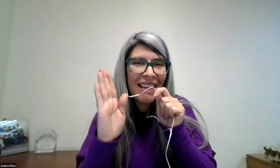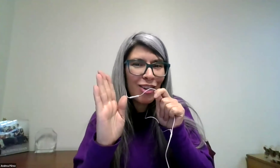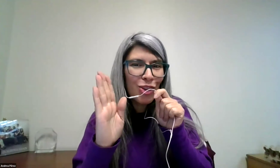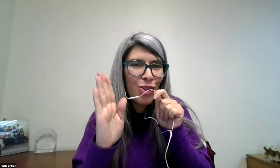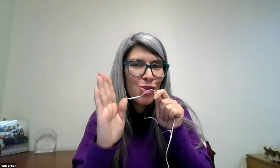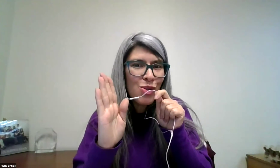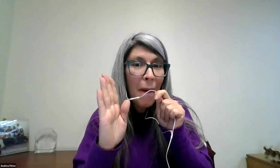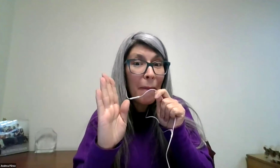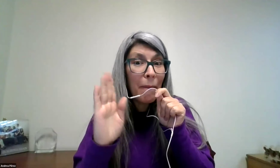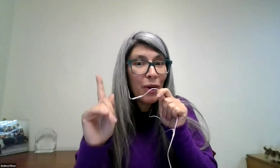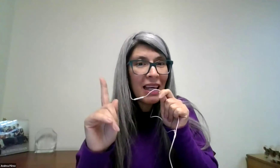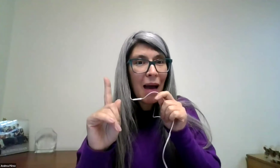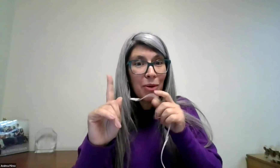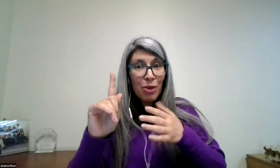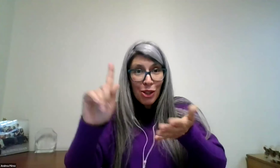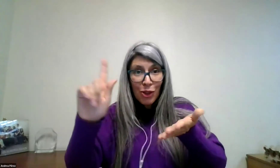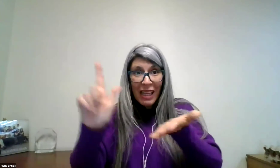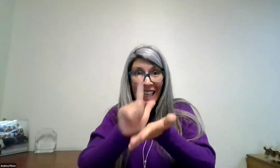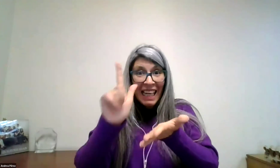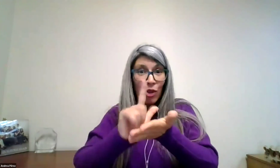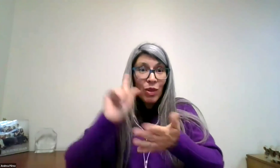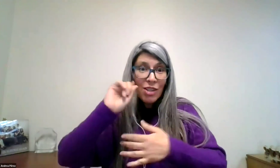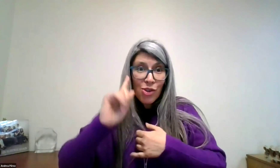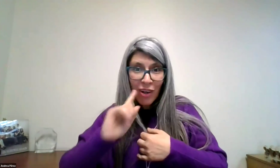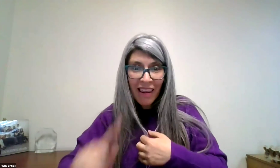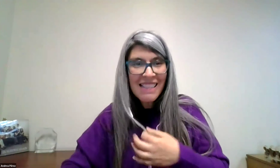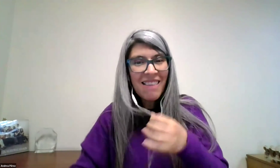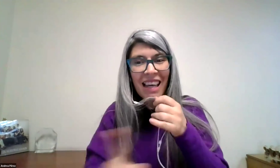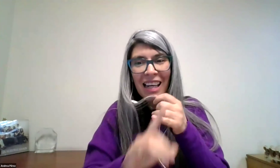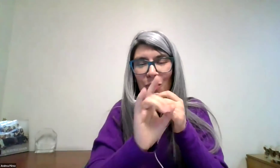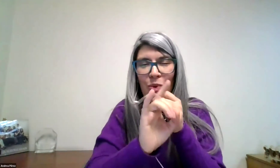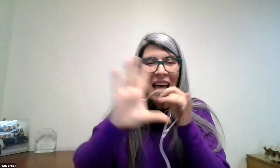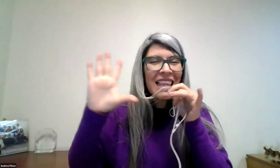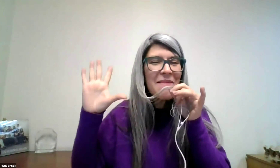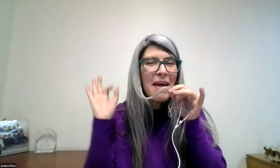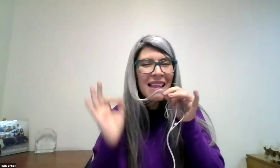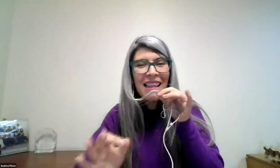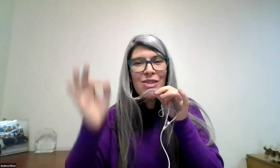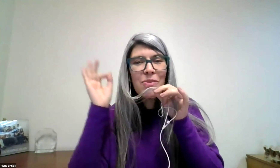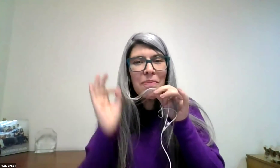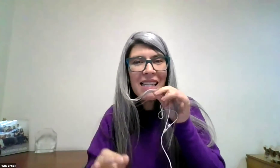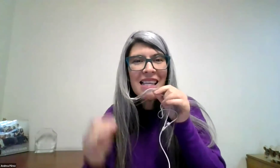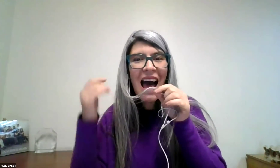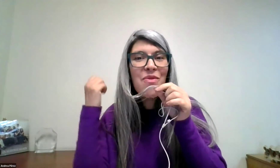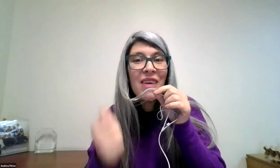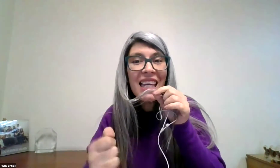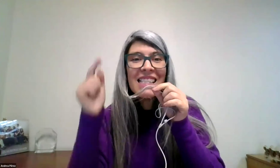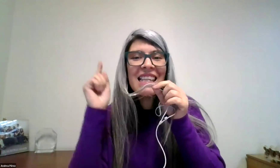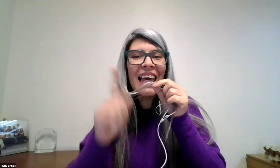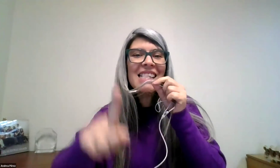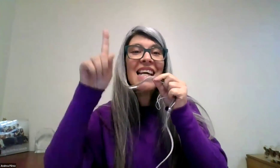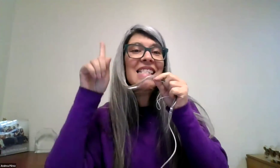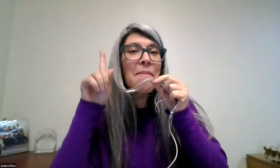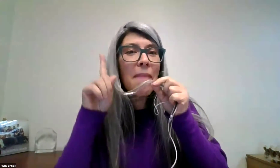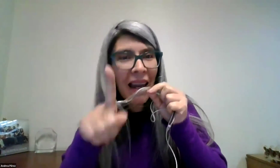muy atentos porque a propósito de literatura sorda se viene una tremenda sorpresa a fines